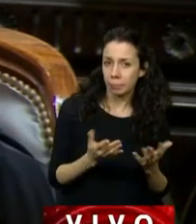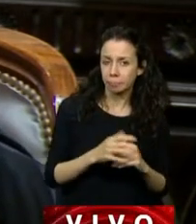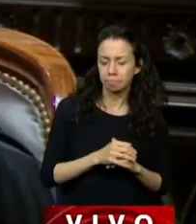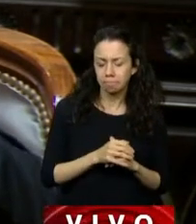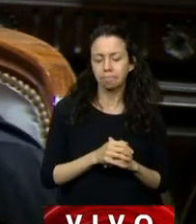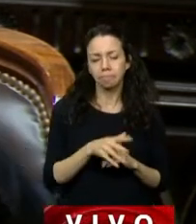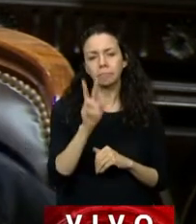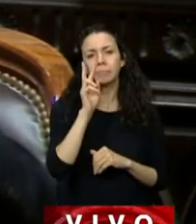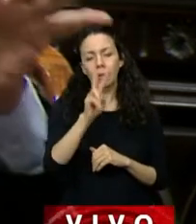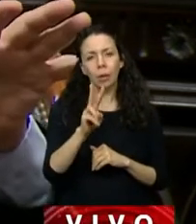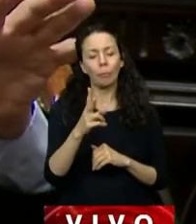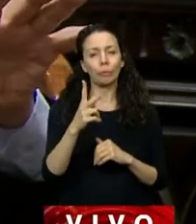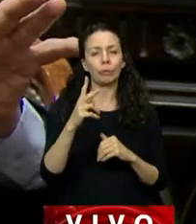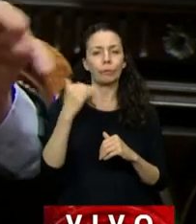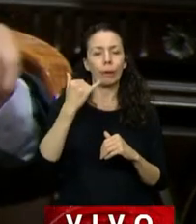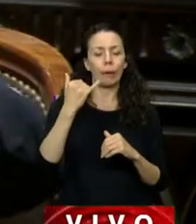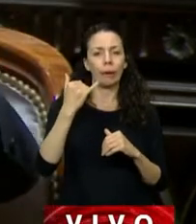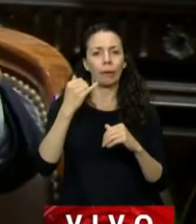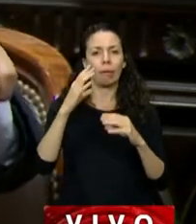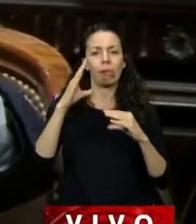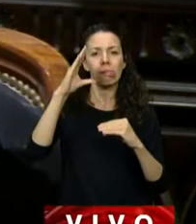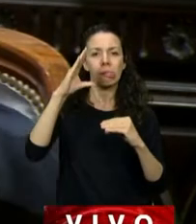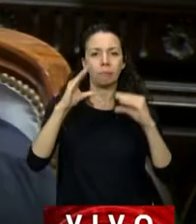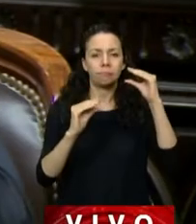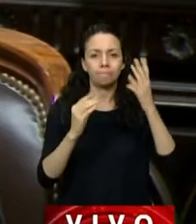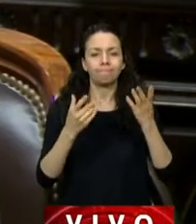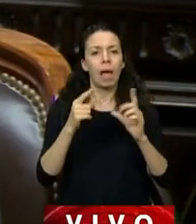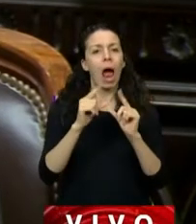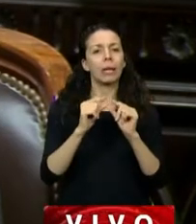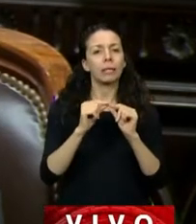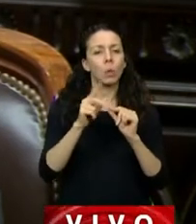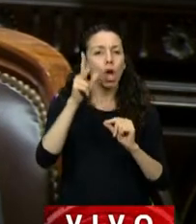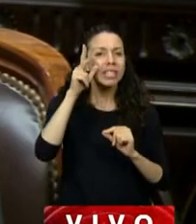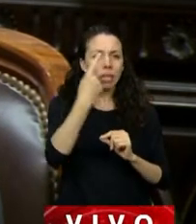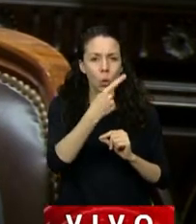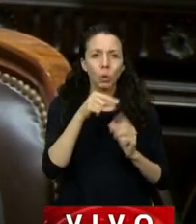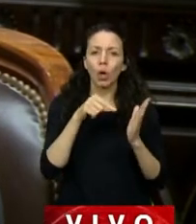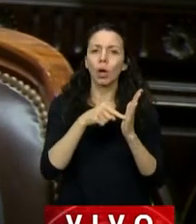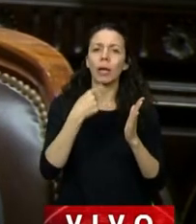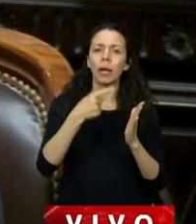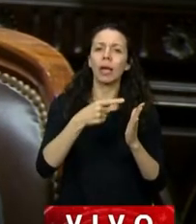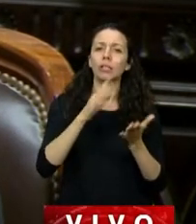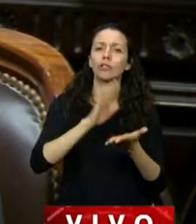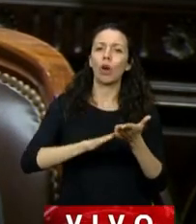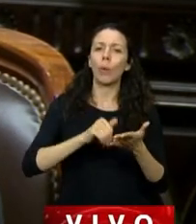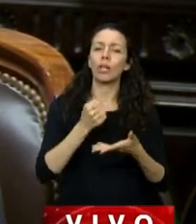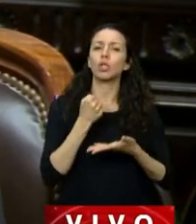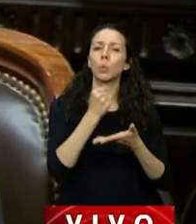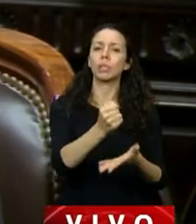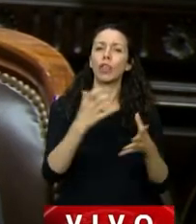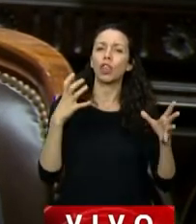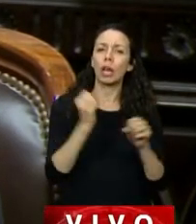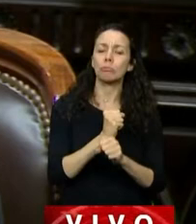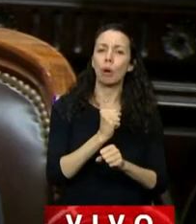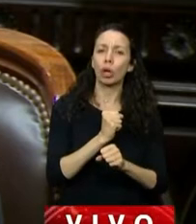asimetrías siguen existiendo, por eso en el artículo 81 que habla del subsidio al transporte, no